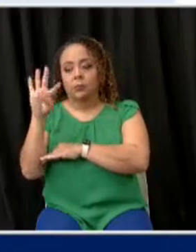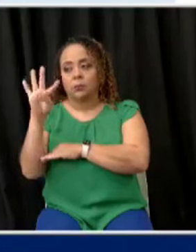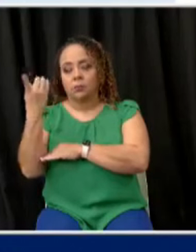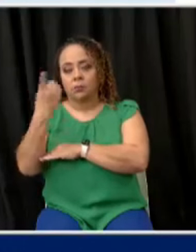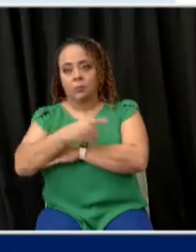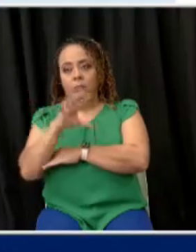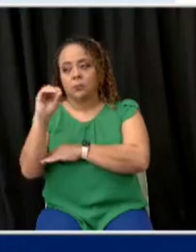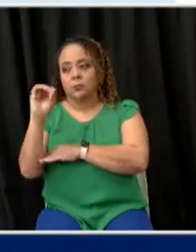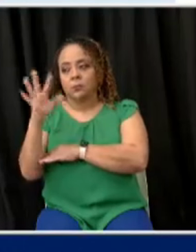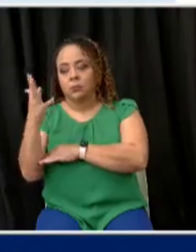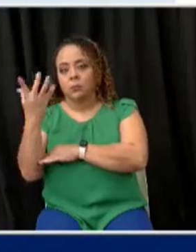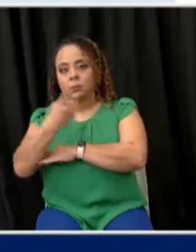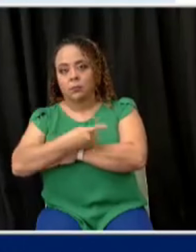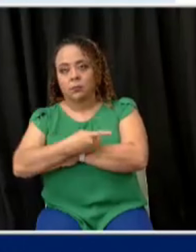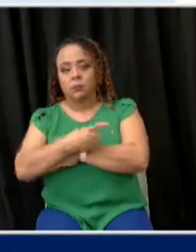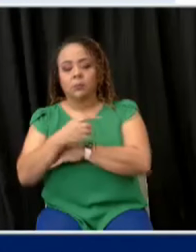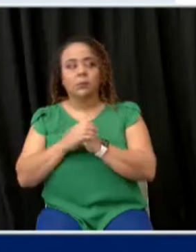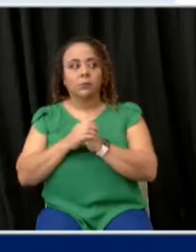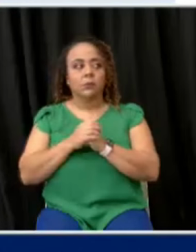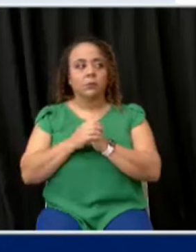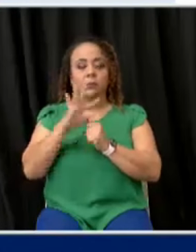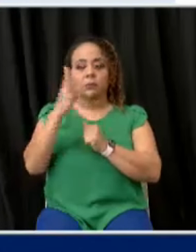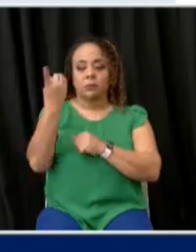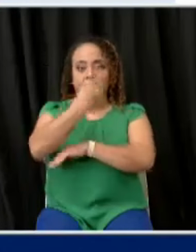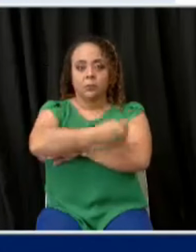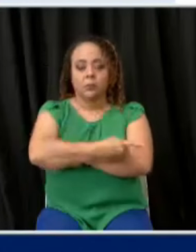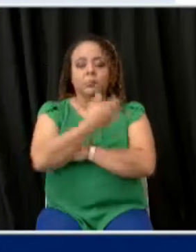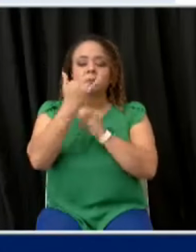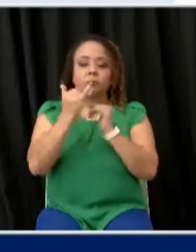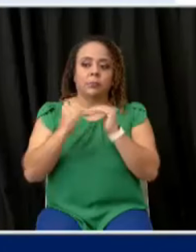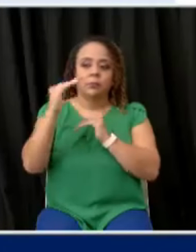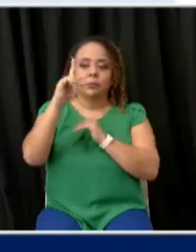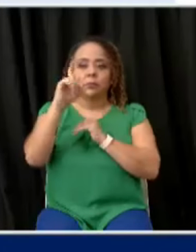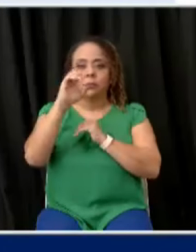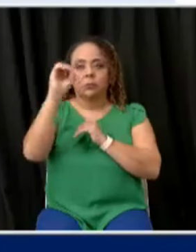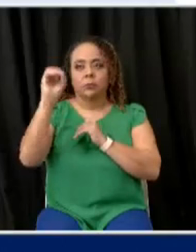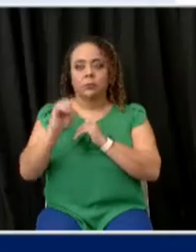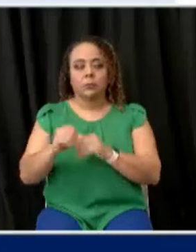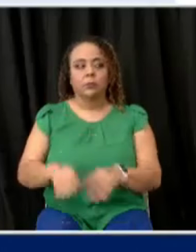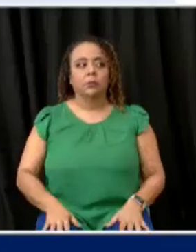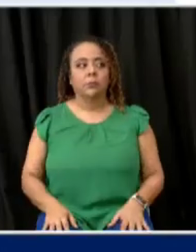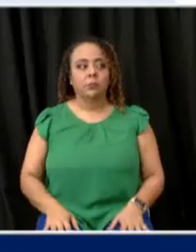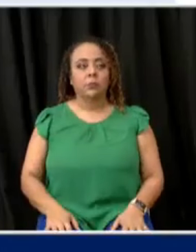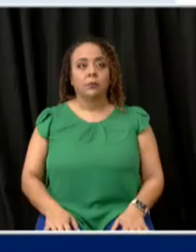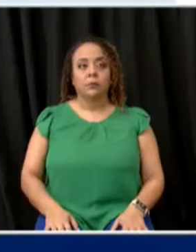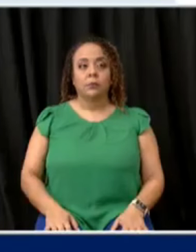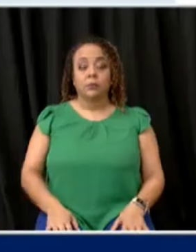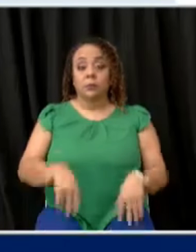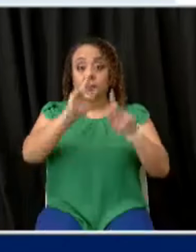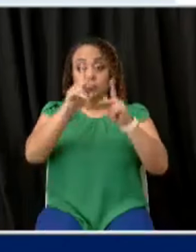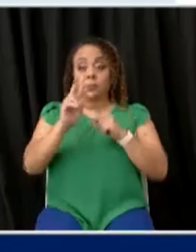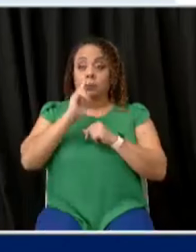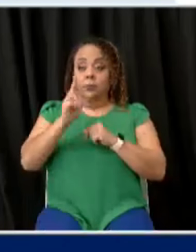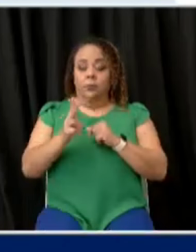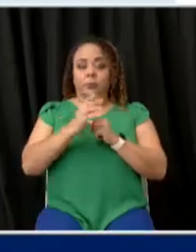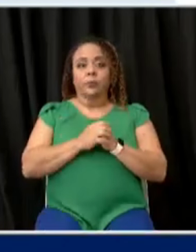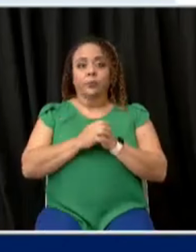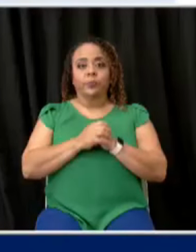día, y el cuarto día, ya lo subimos al 100%. Y si es una persona de veras que